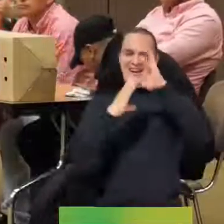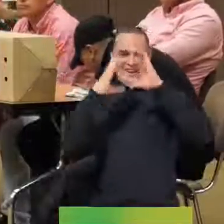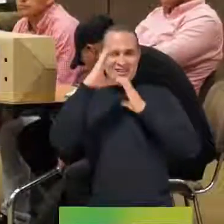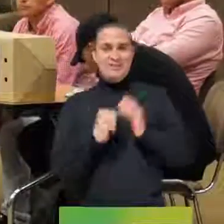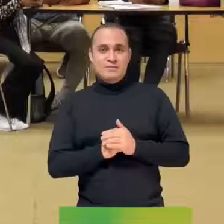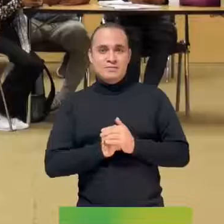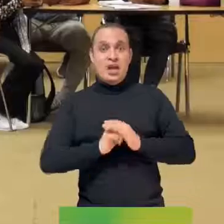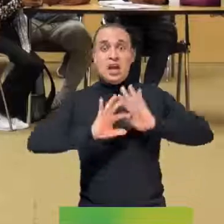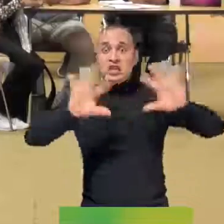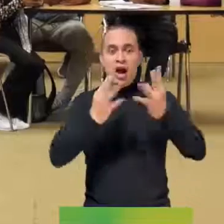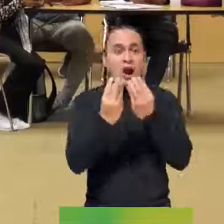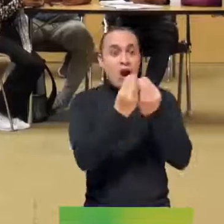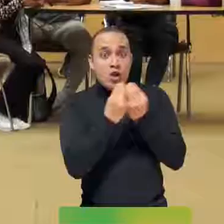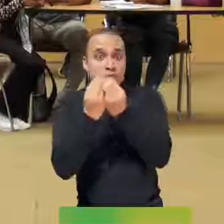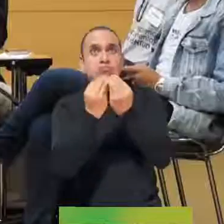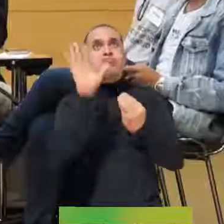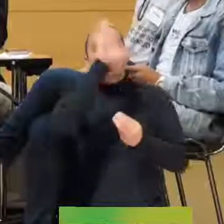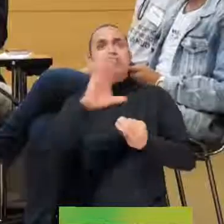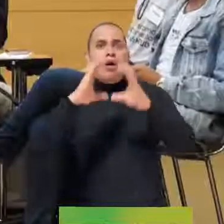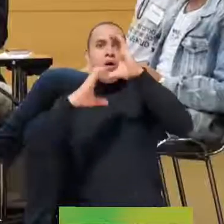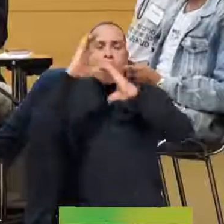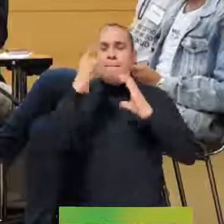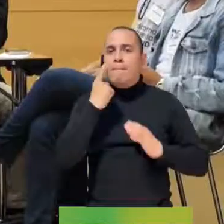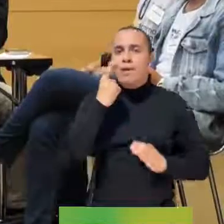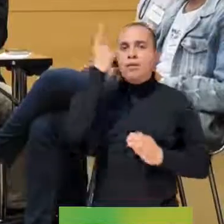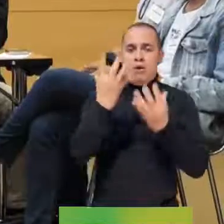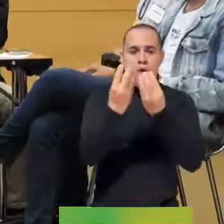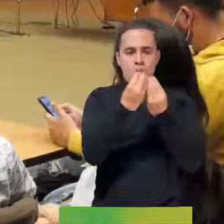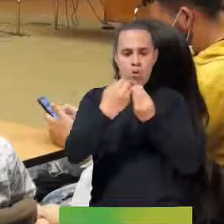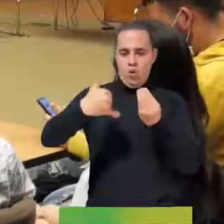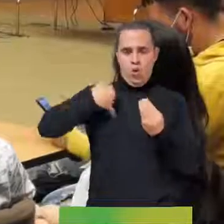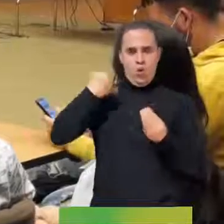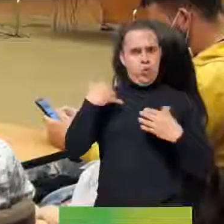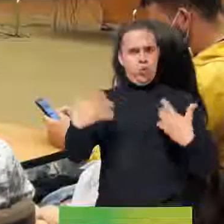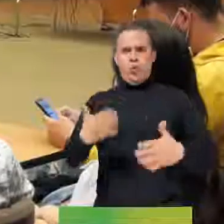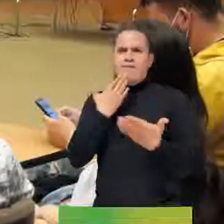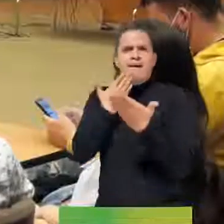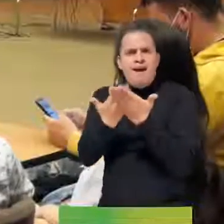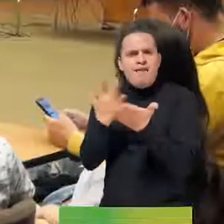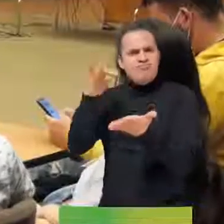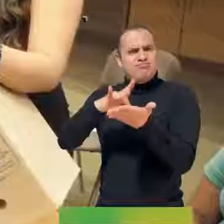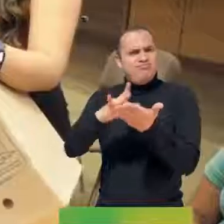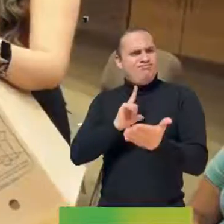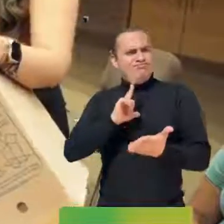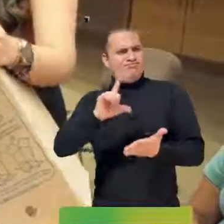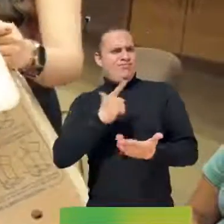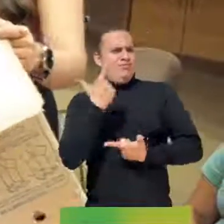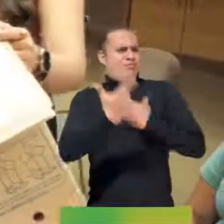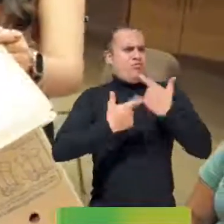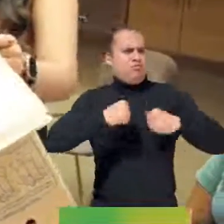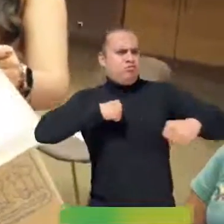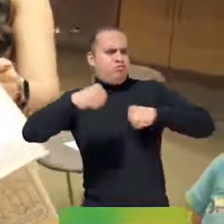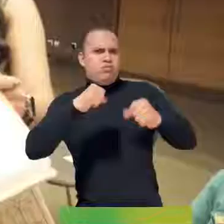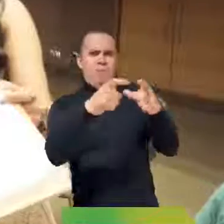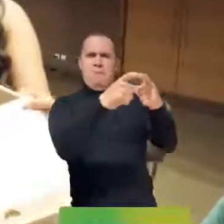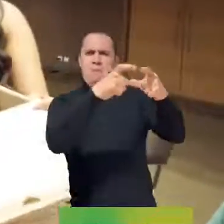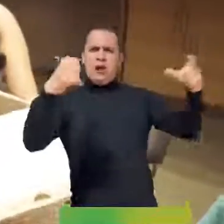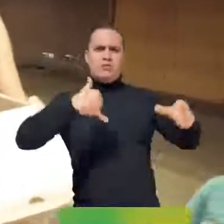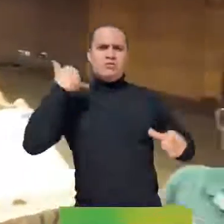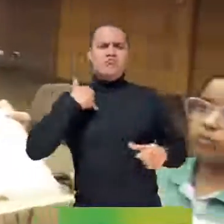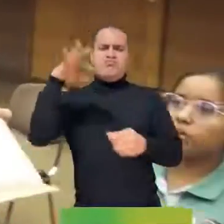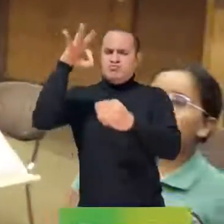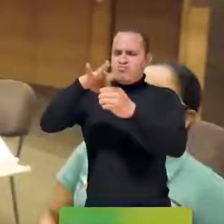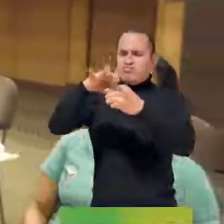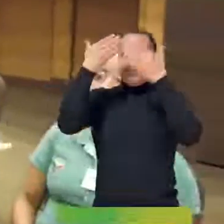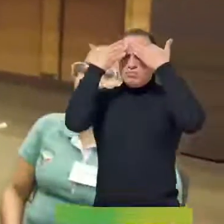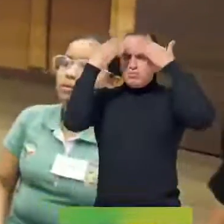Consejo Departamental de Juventud. Una realidad gracias al liderazgo y participación de miles de jóvenes que realizaron la elección democrática de